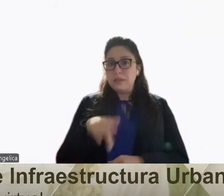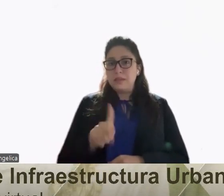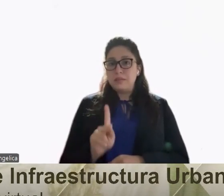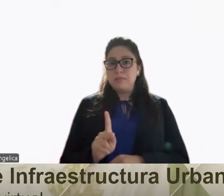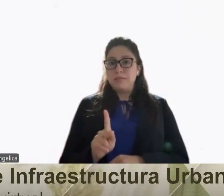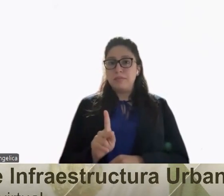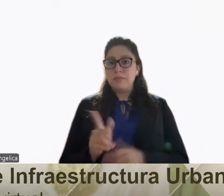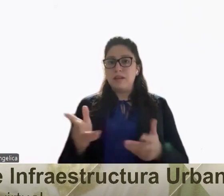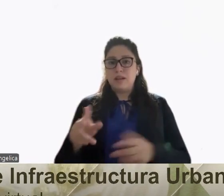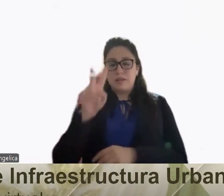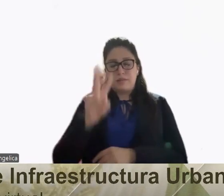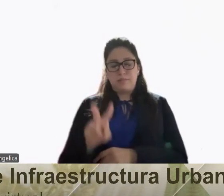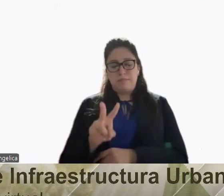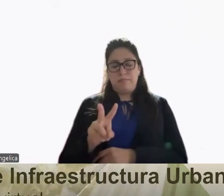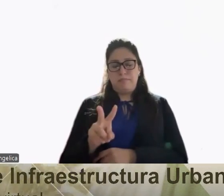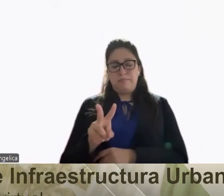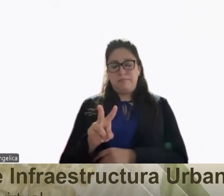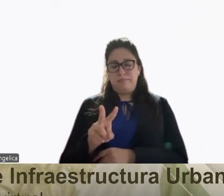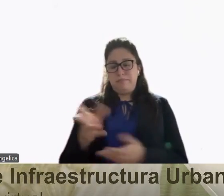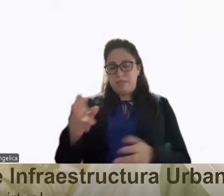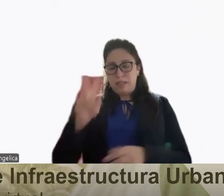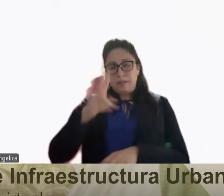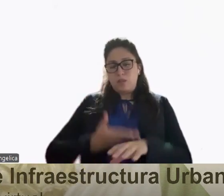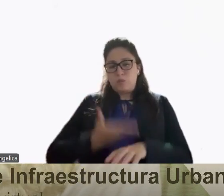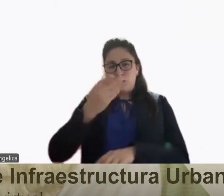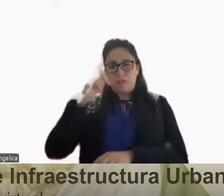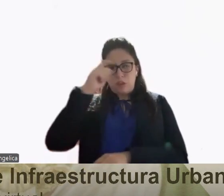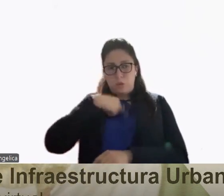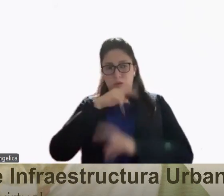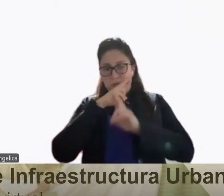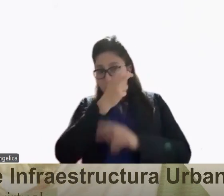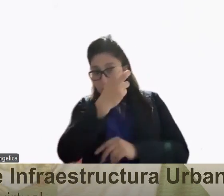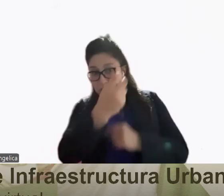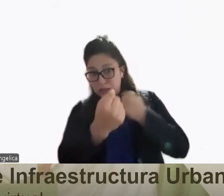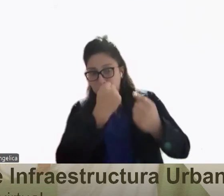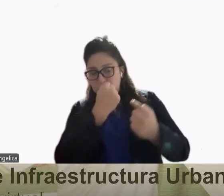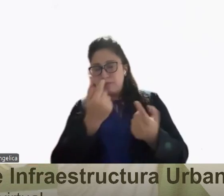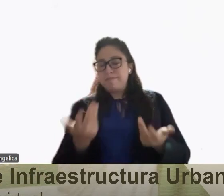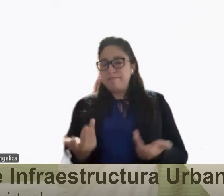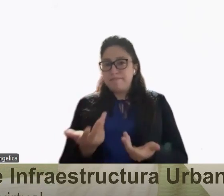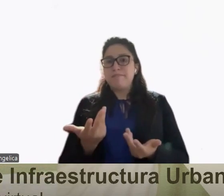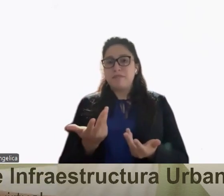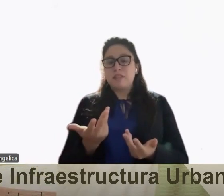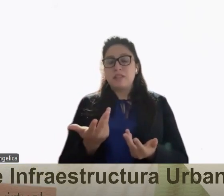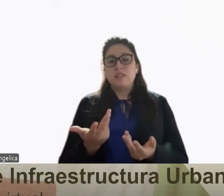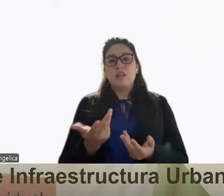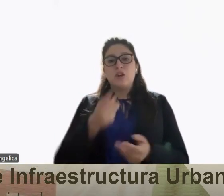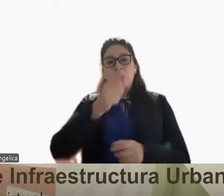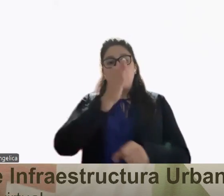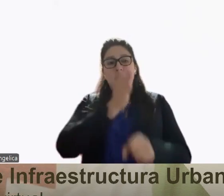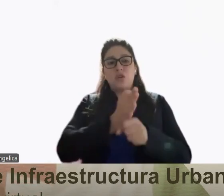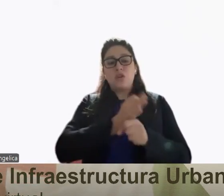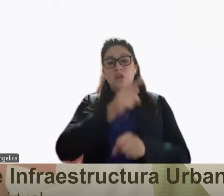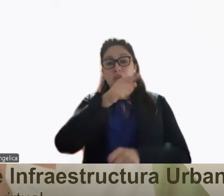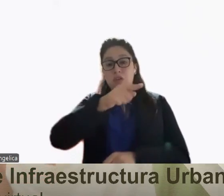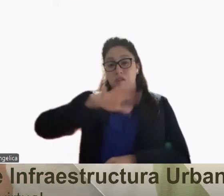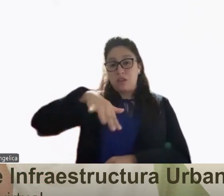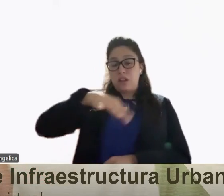es imposible no comentar. Fíjese, justamente usted acaba de decir